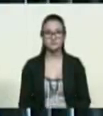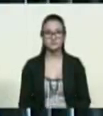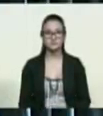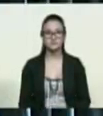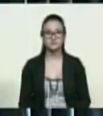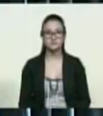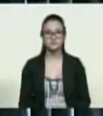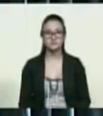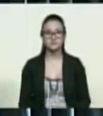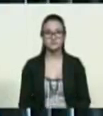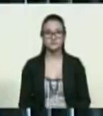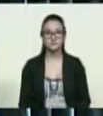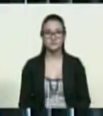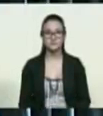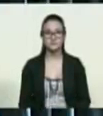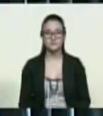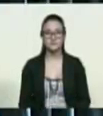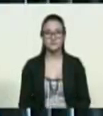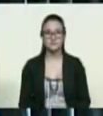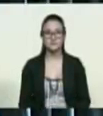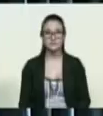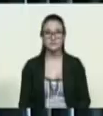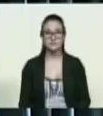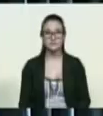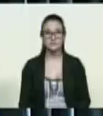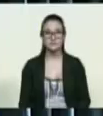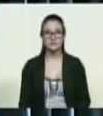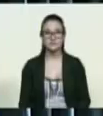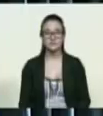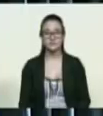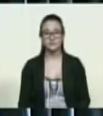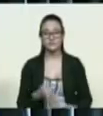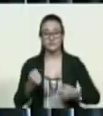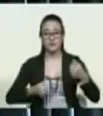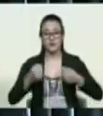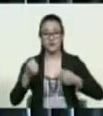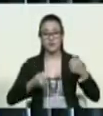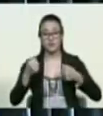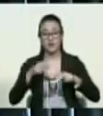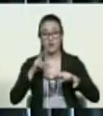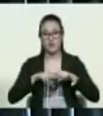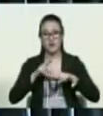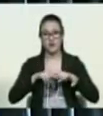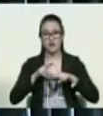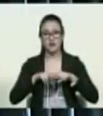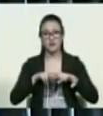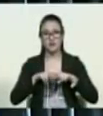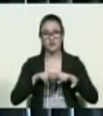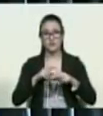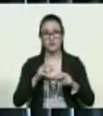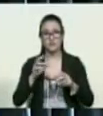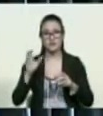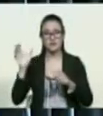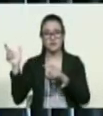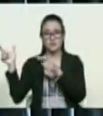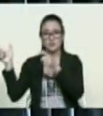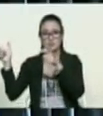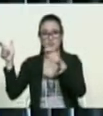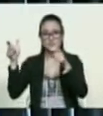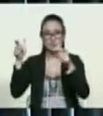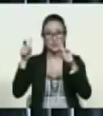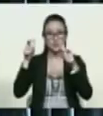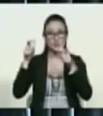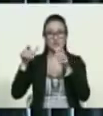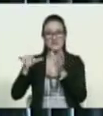lanzado. El Chevrolet Orlando Negro se encontraba en la esquina de Curamichate, a esquina de Viento, en las cercanías